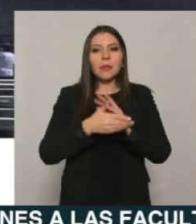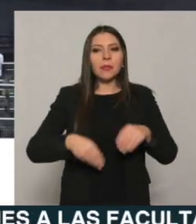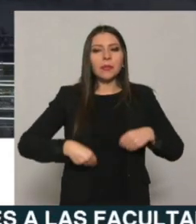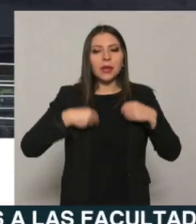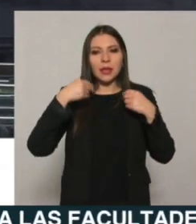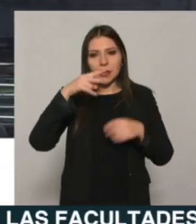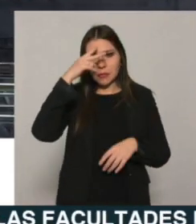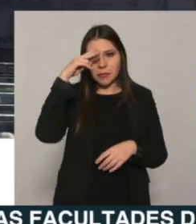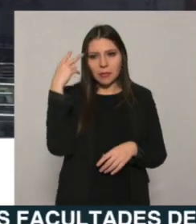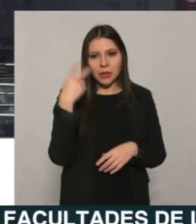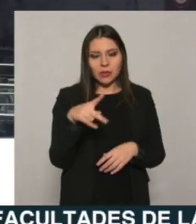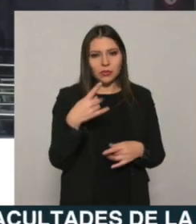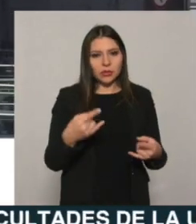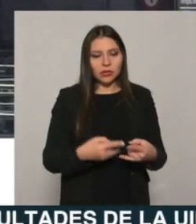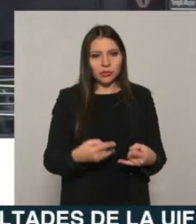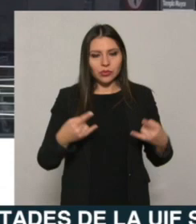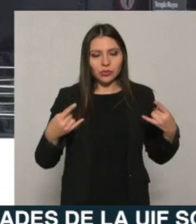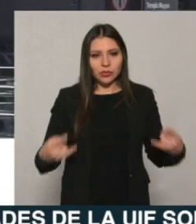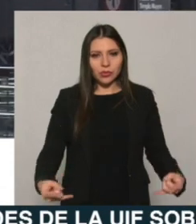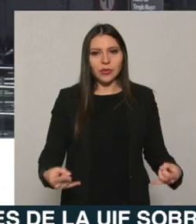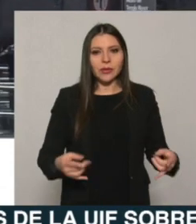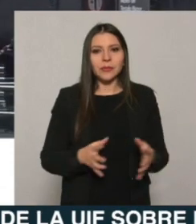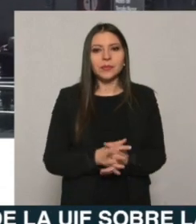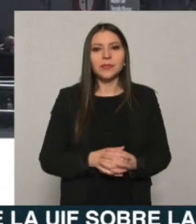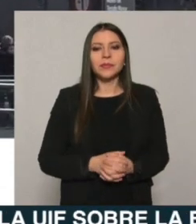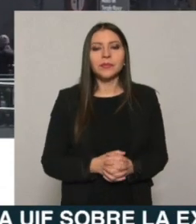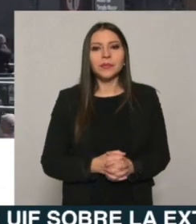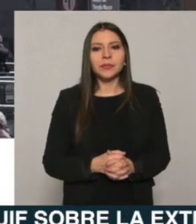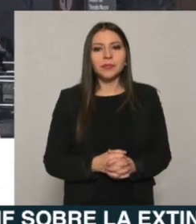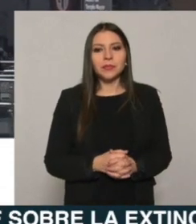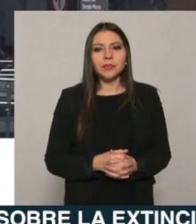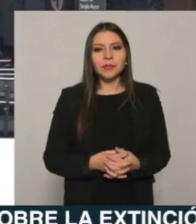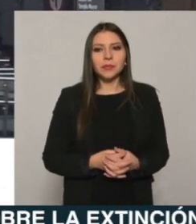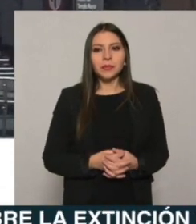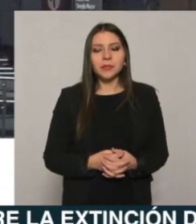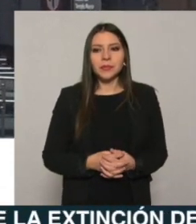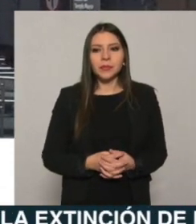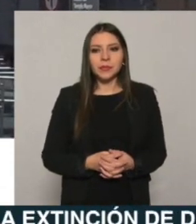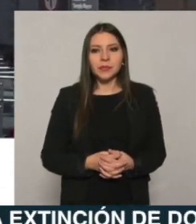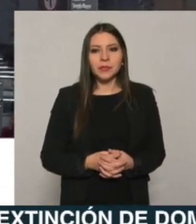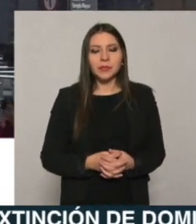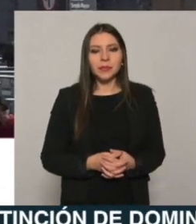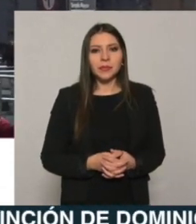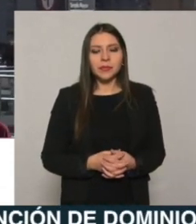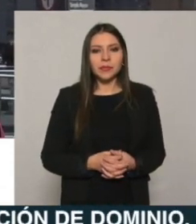Tenochtitlan. Con imágenes de Libe Rodríguez, Eric Pinto, 21 Noticias.